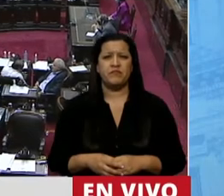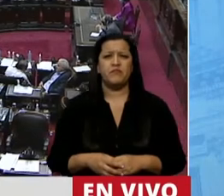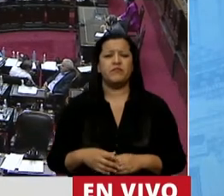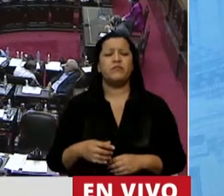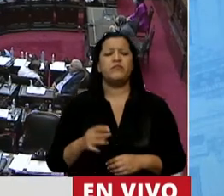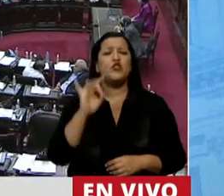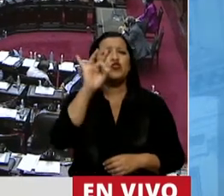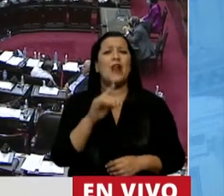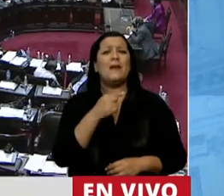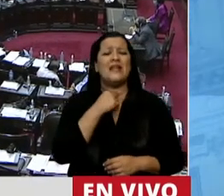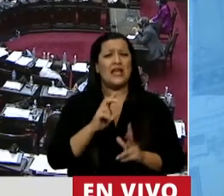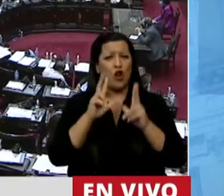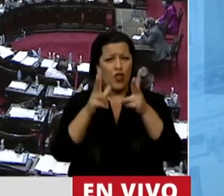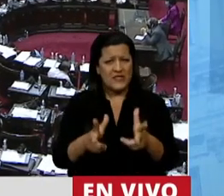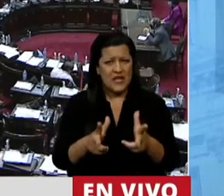decir,